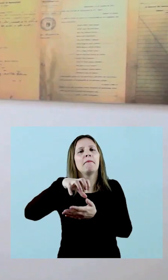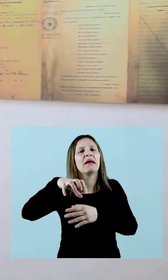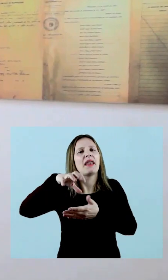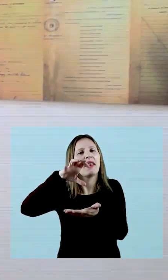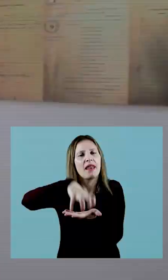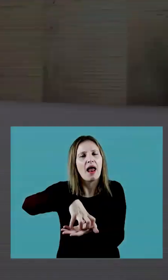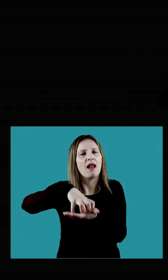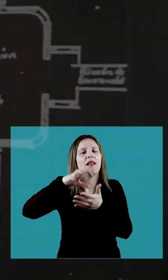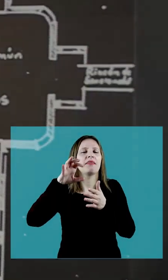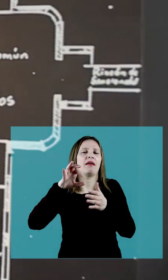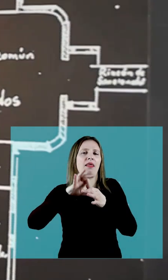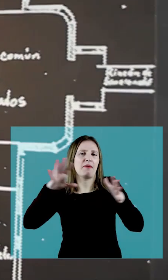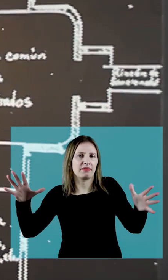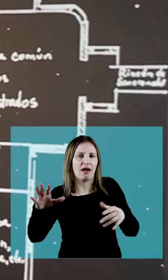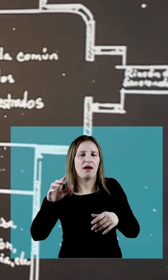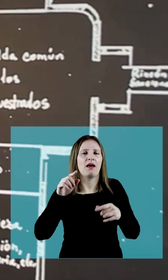de Rieles, las mujeres.